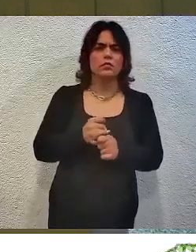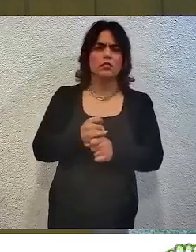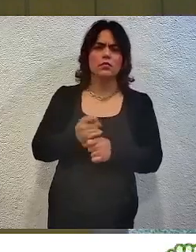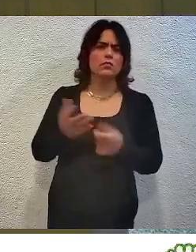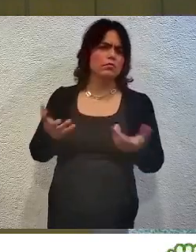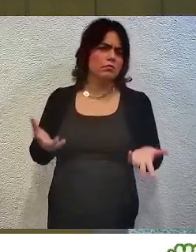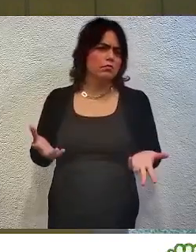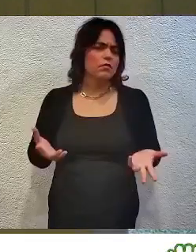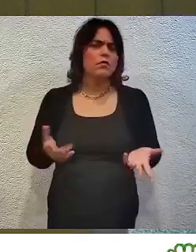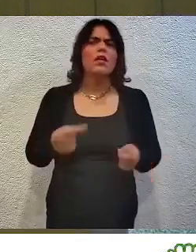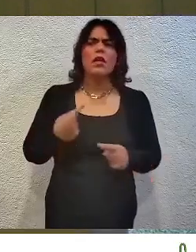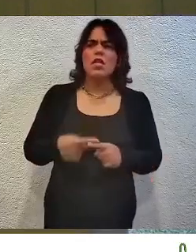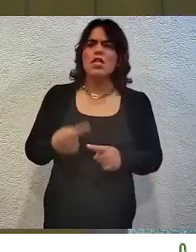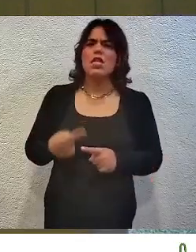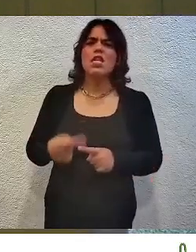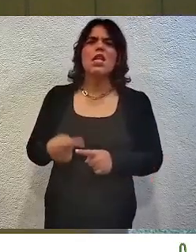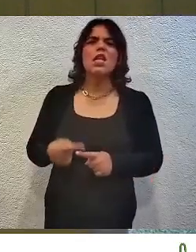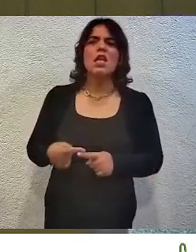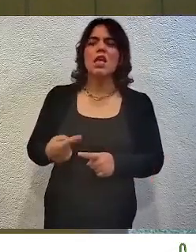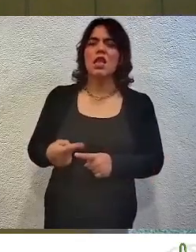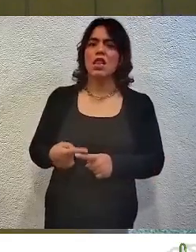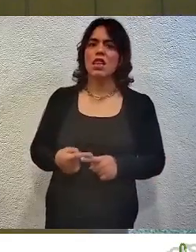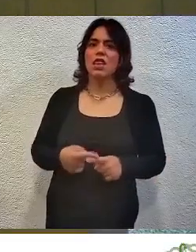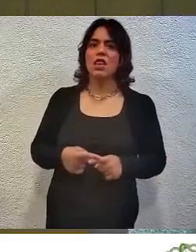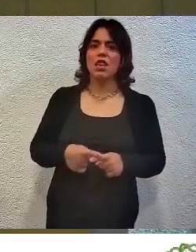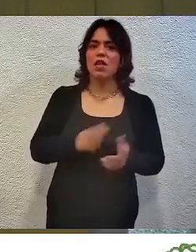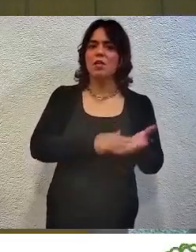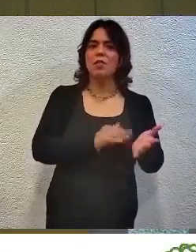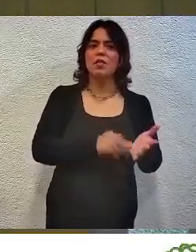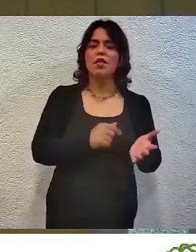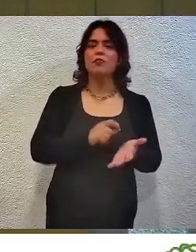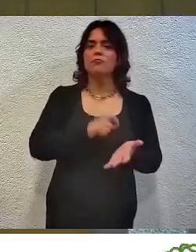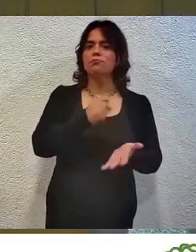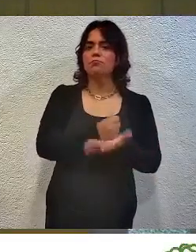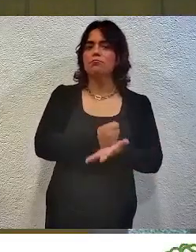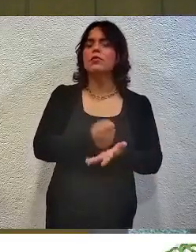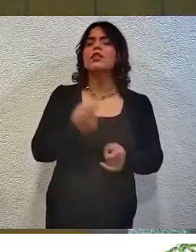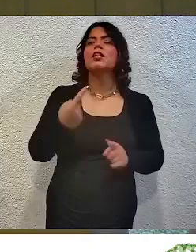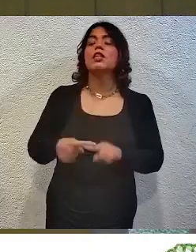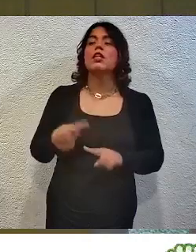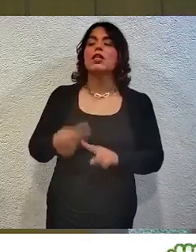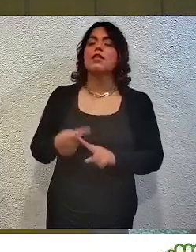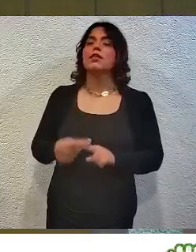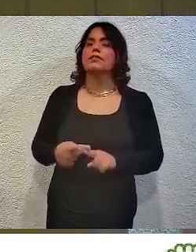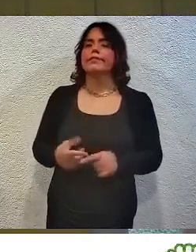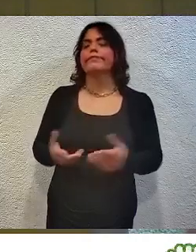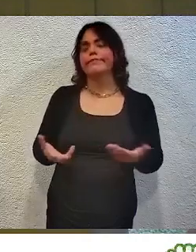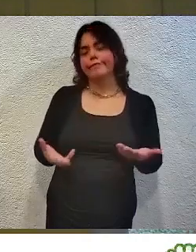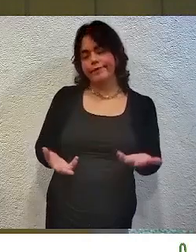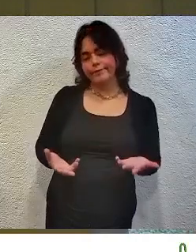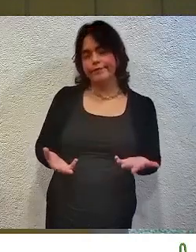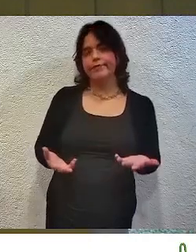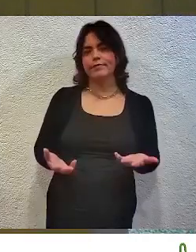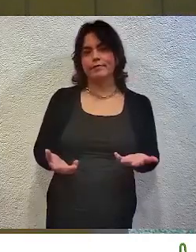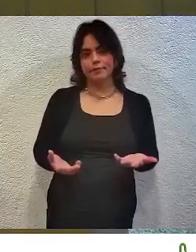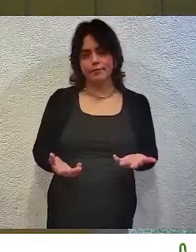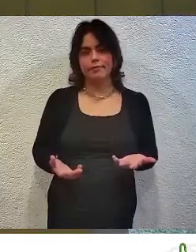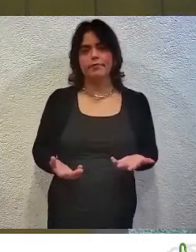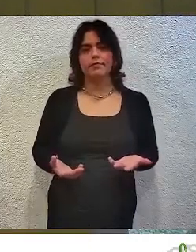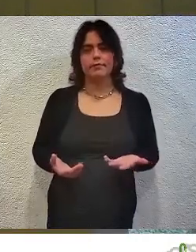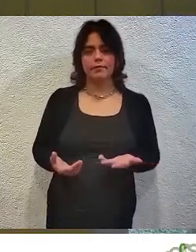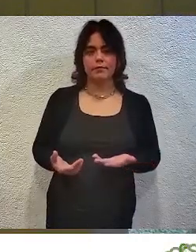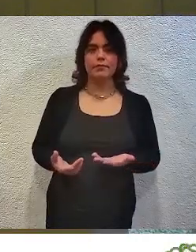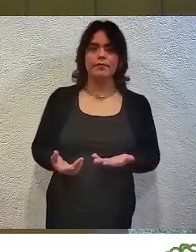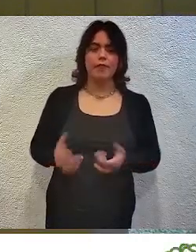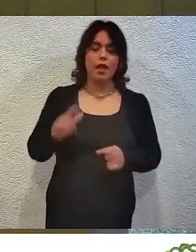había responsabilidades administrativas. Con base en esa vista, el área jurídica del Instituto